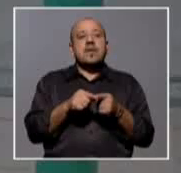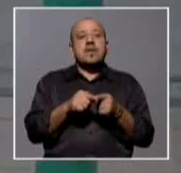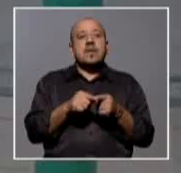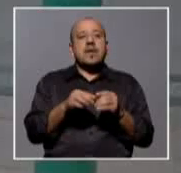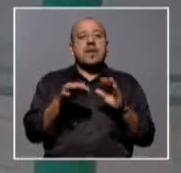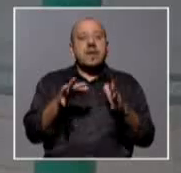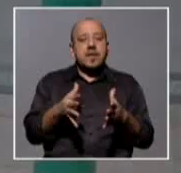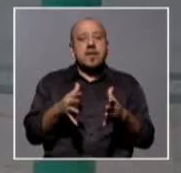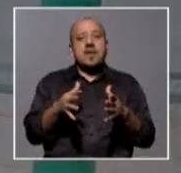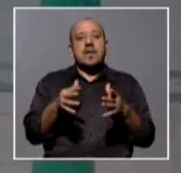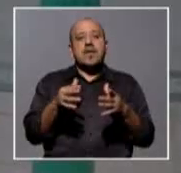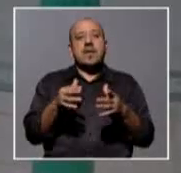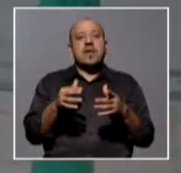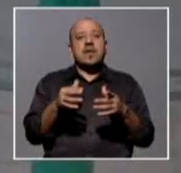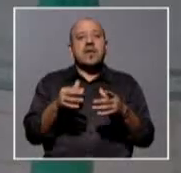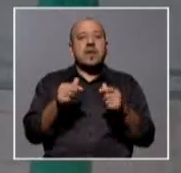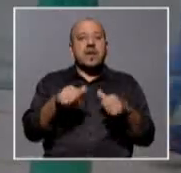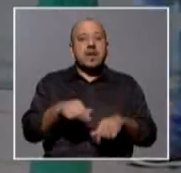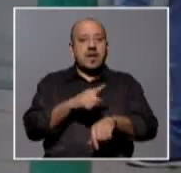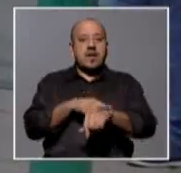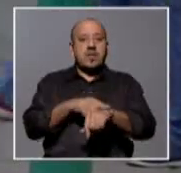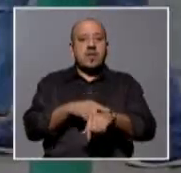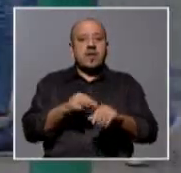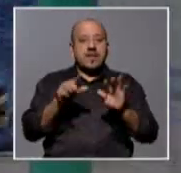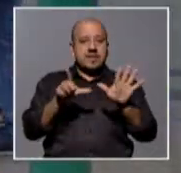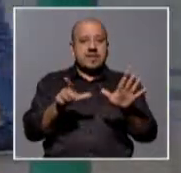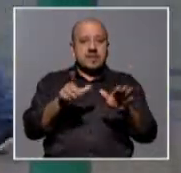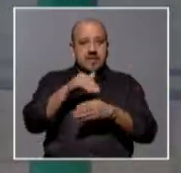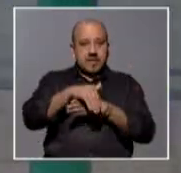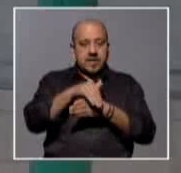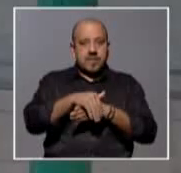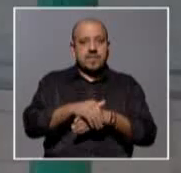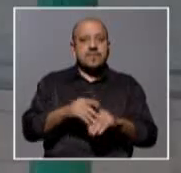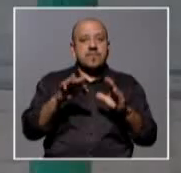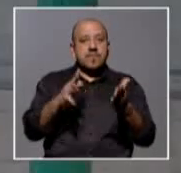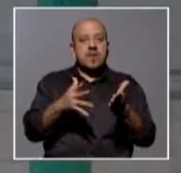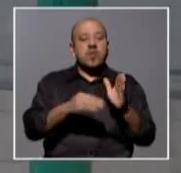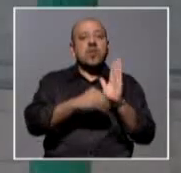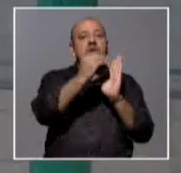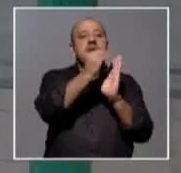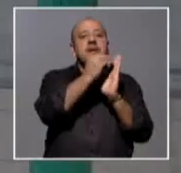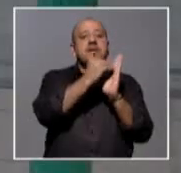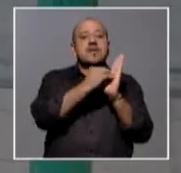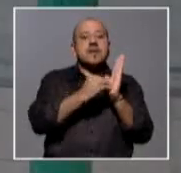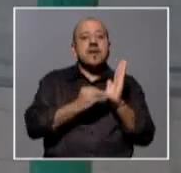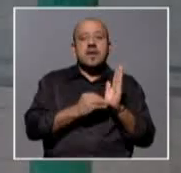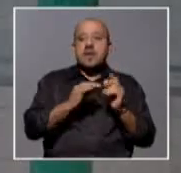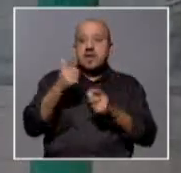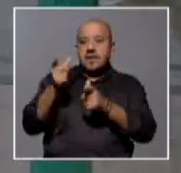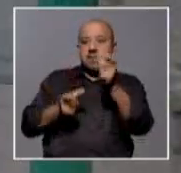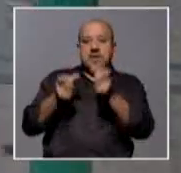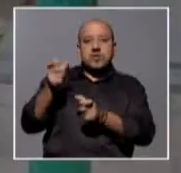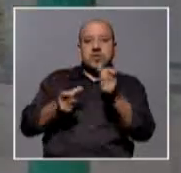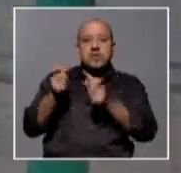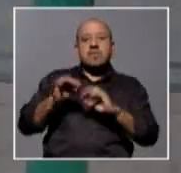que se cerrará, repito, el mensaje de las 19 oficial de familiares con la lista de los nombres de los desaparecidos para que la gente